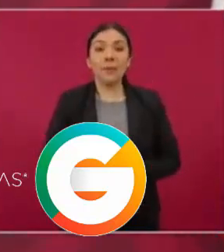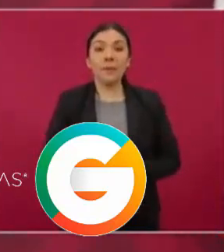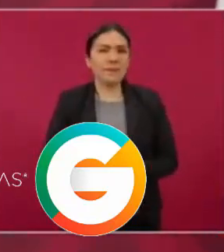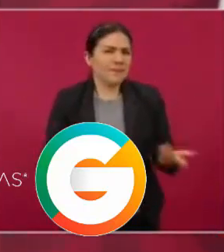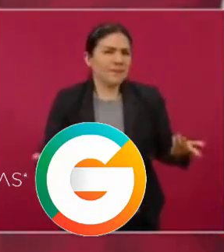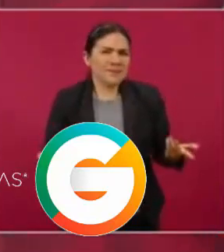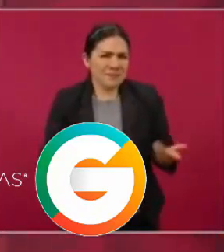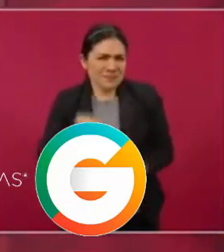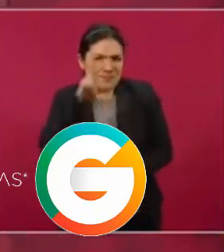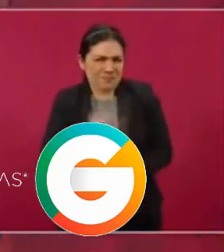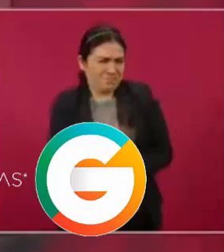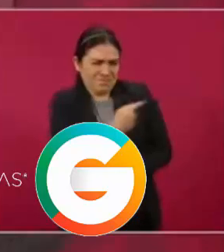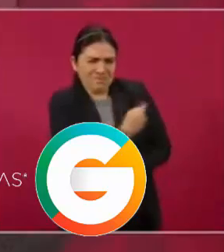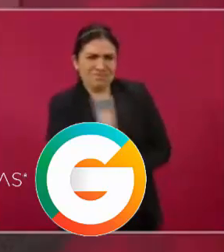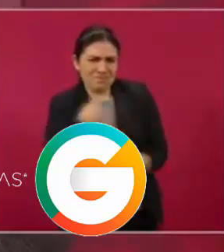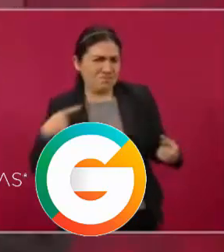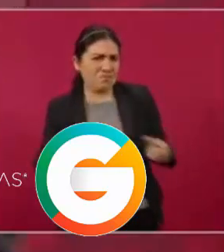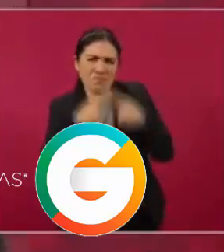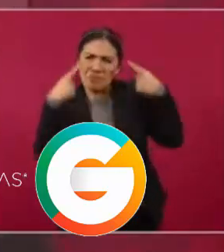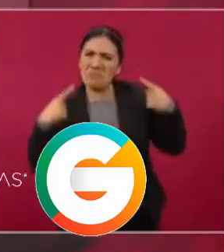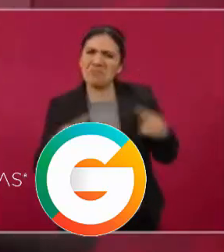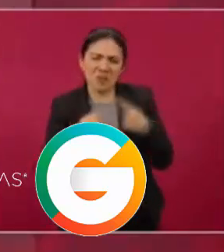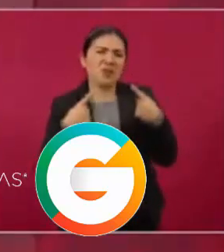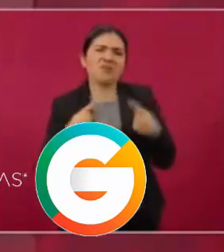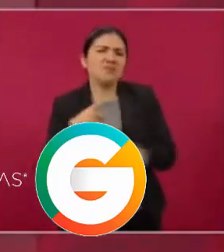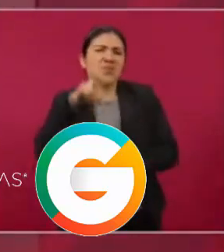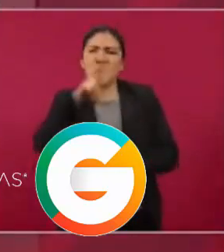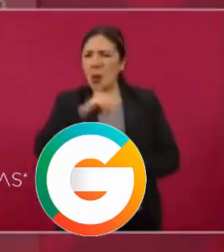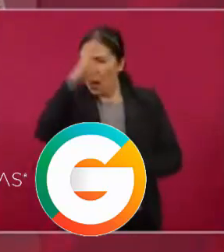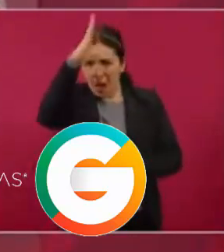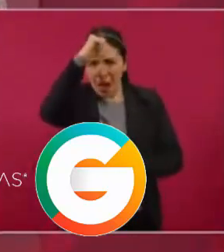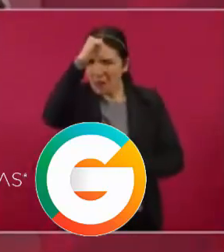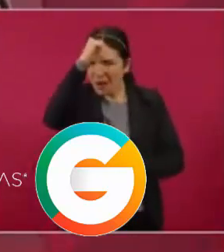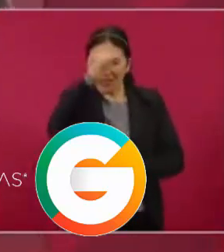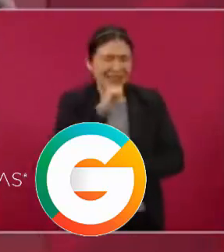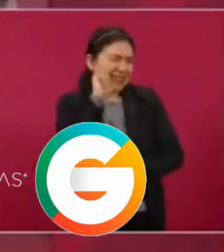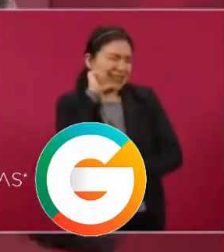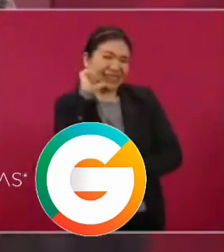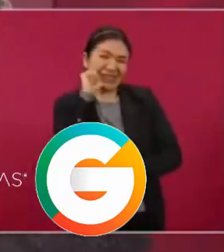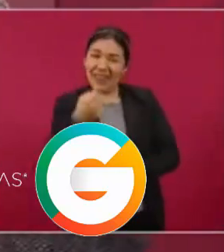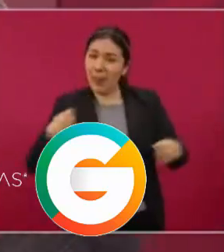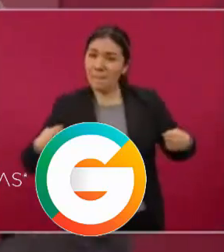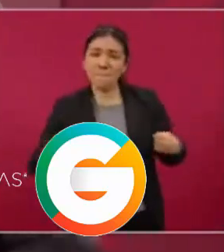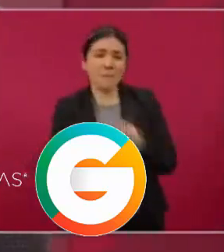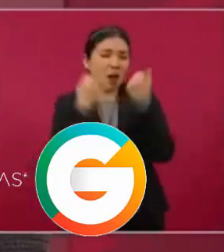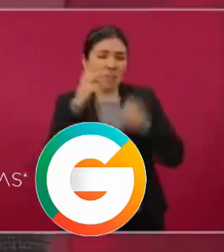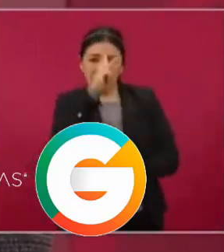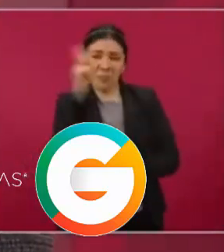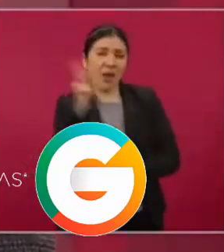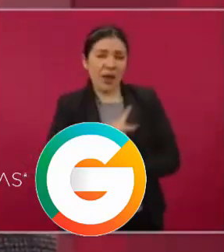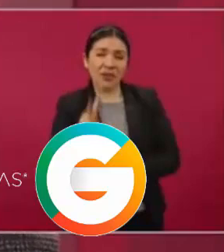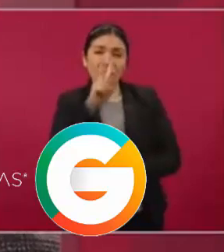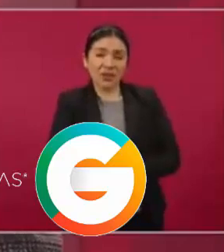Claro que tenemos diferencias, no coincidimos, pero en nada.